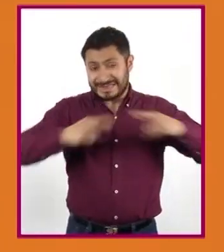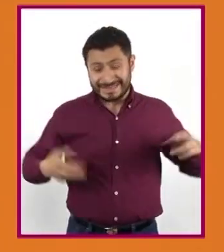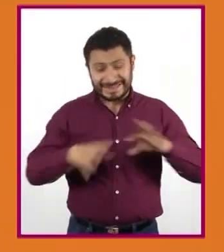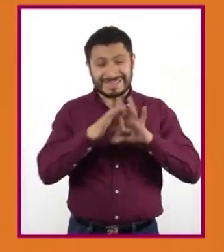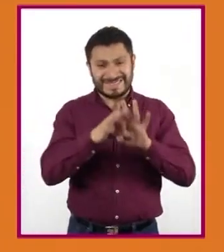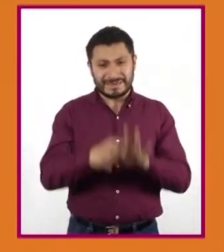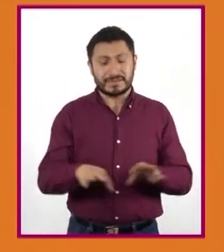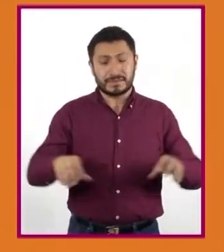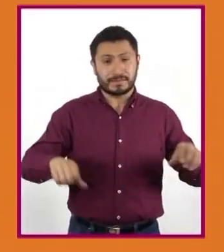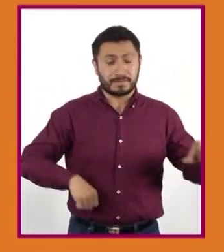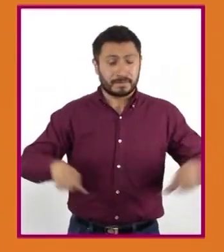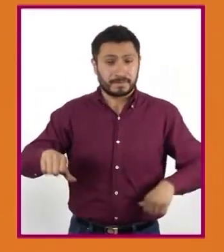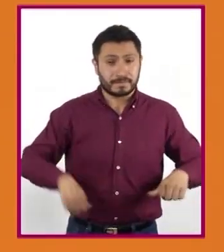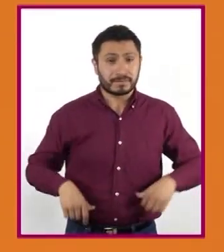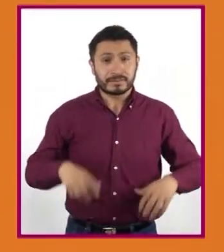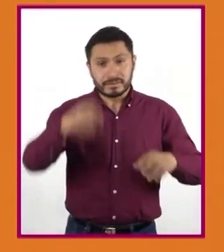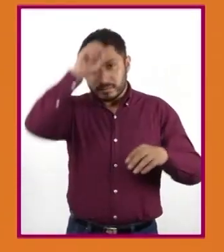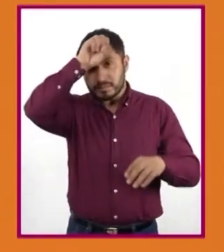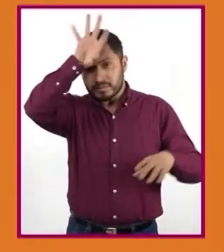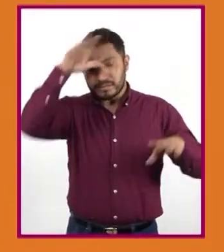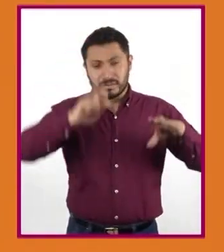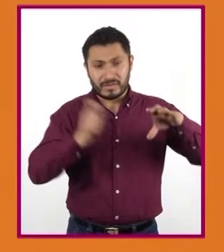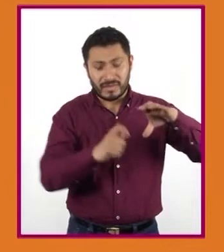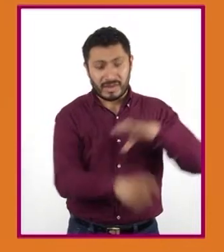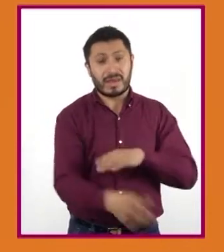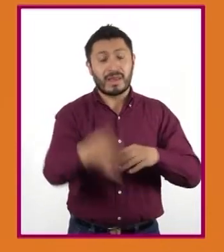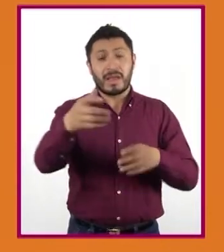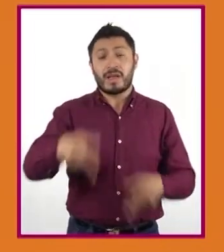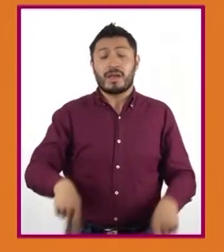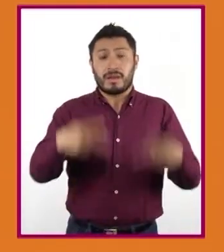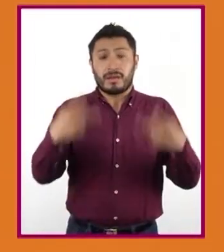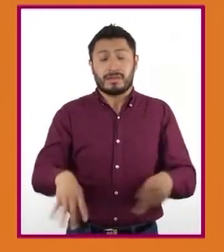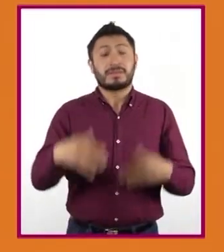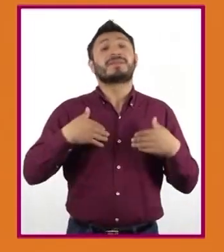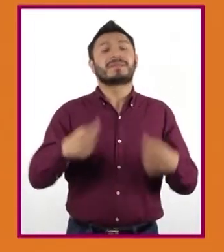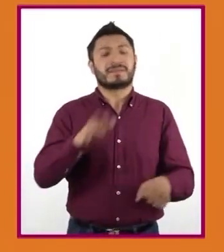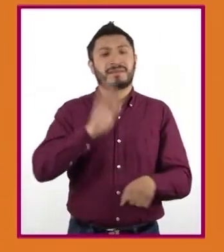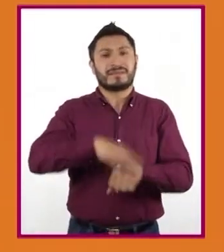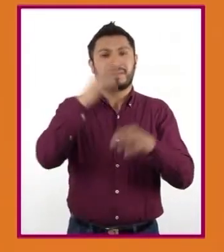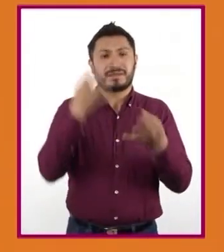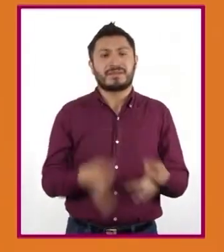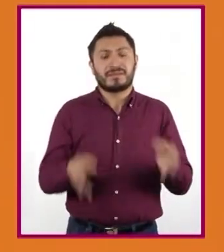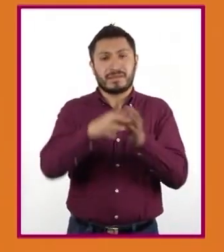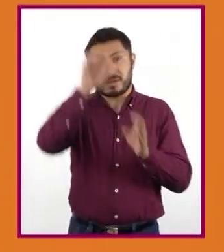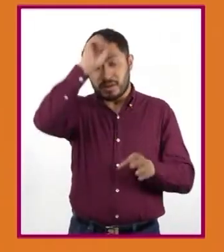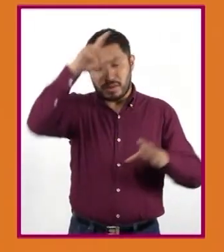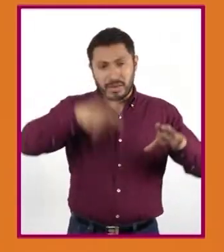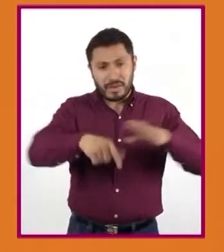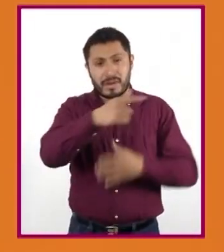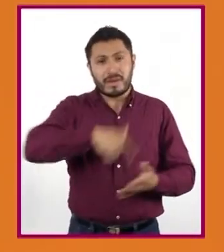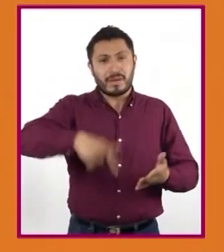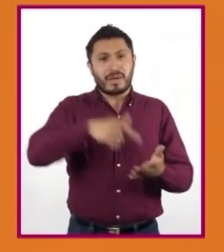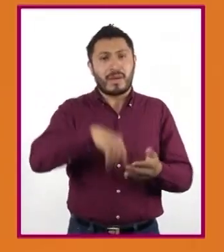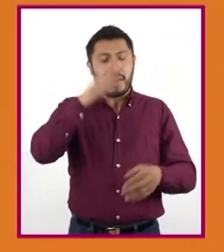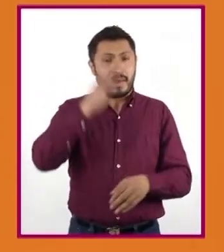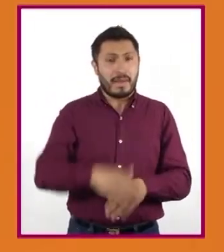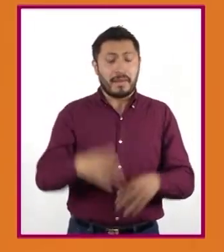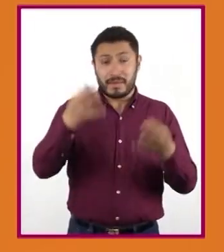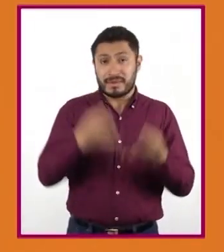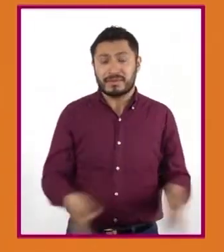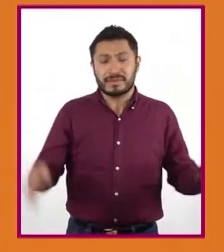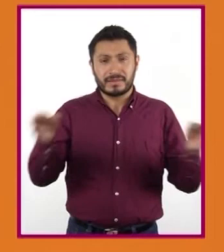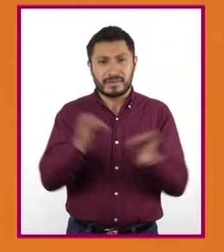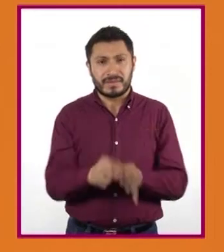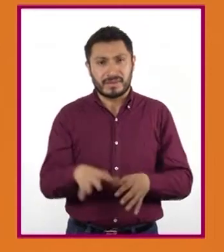amplia actividad minera y comercial. Para entender un poco más la importancia de la minería en esta región y sobre todo la importancia